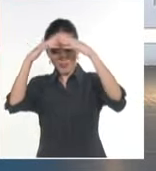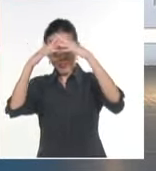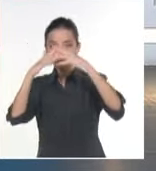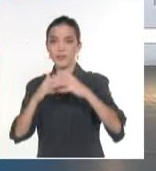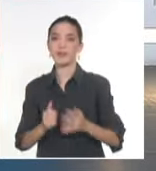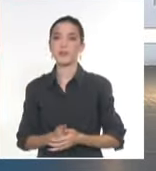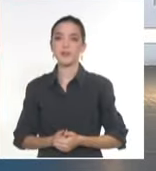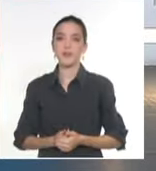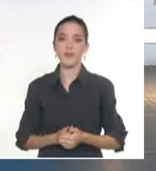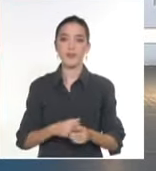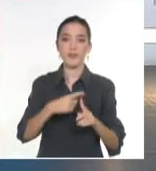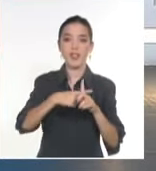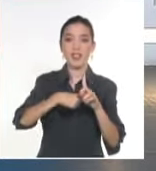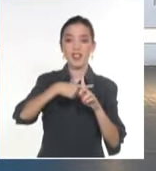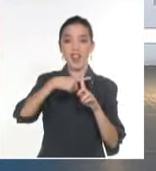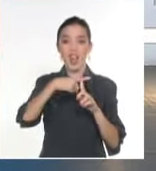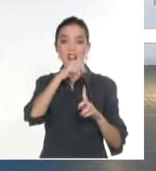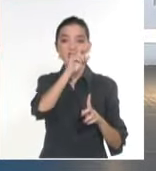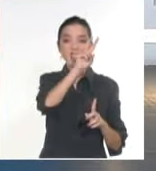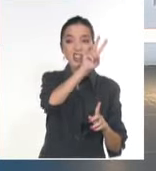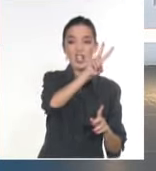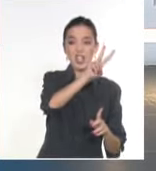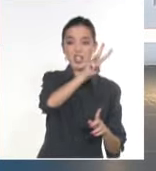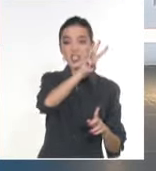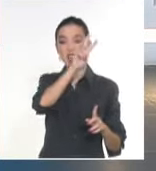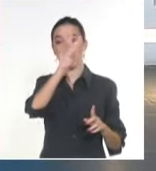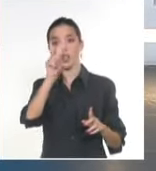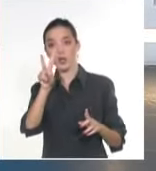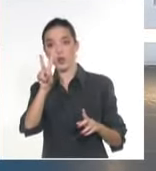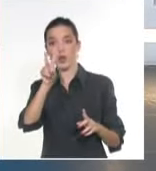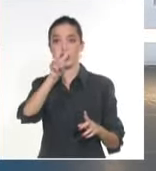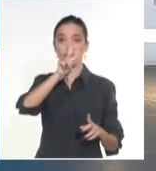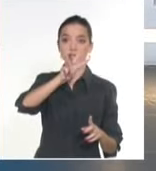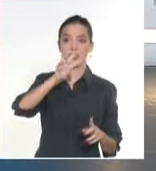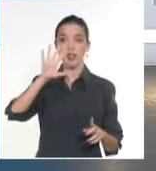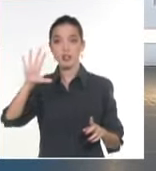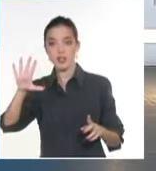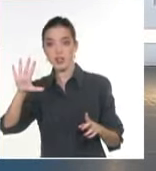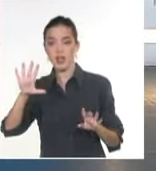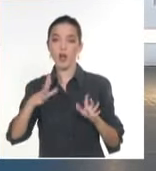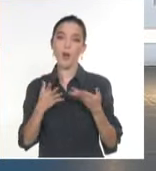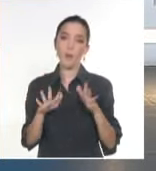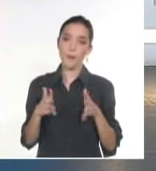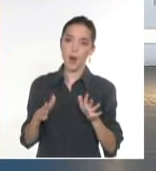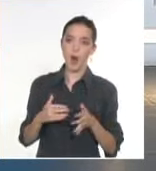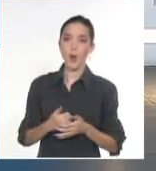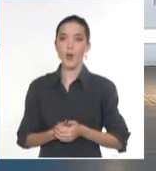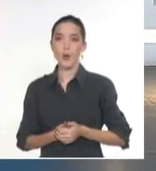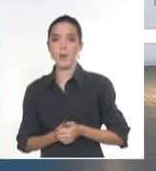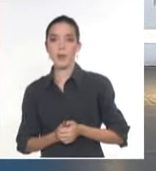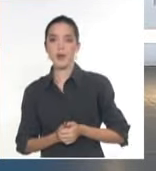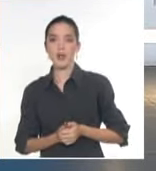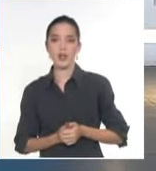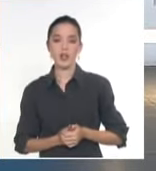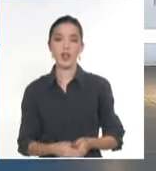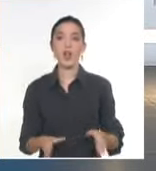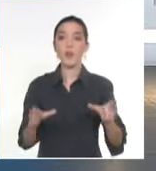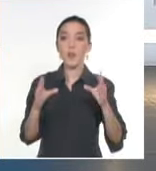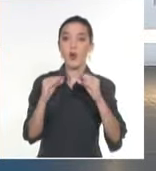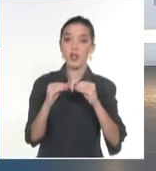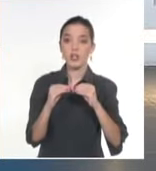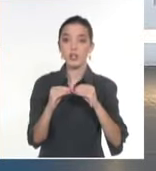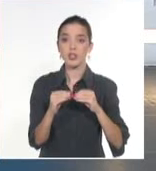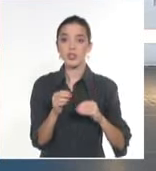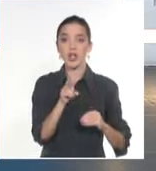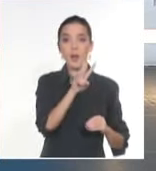32, pueden llegar hasta los 35 grados en zonas del interior, sobre todo la parte oriental, donde pueden haber incluso algunos valores superiores. En horas de la noche, las temperaturas estarán